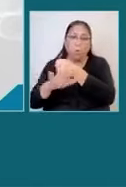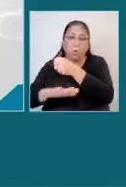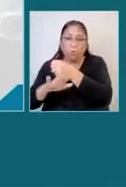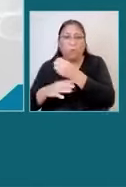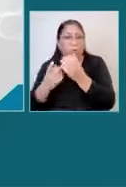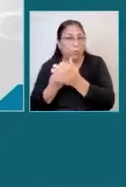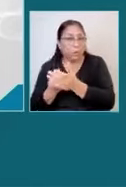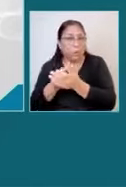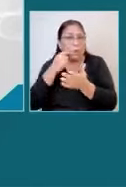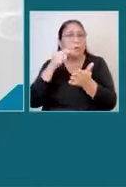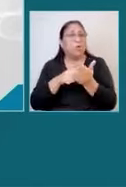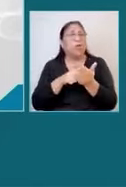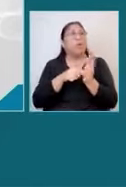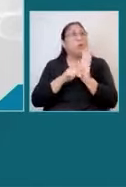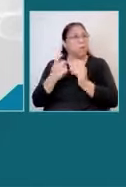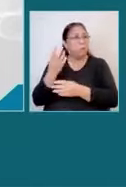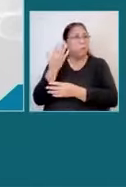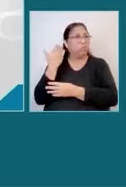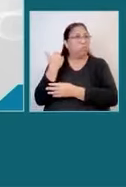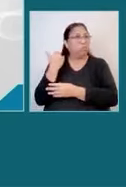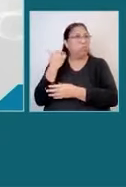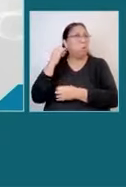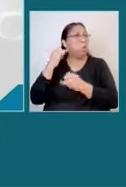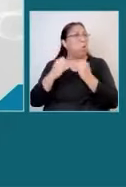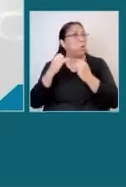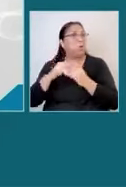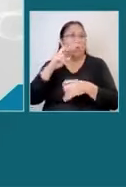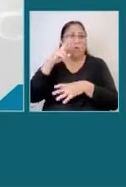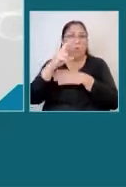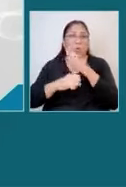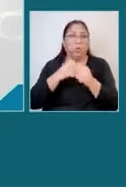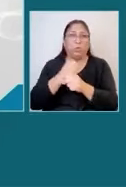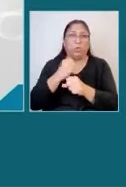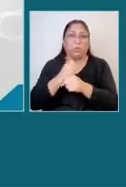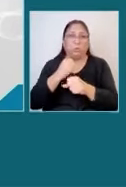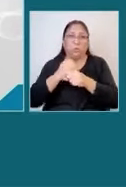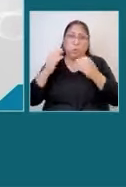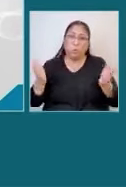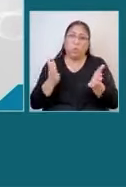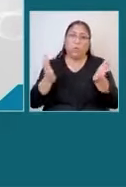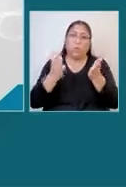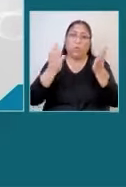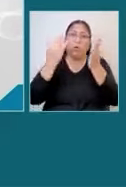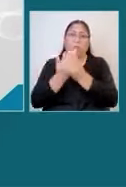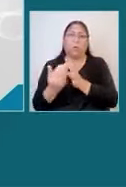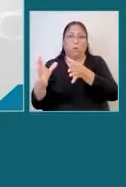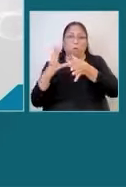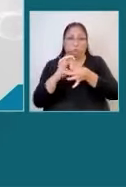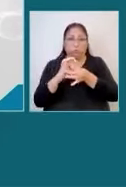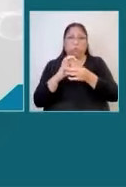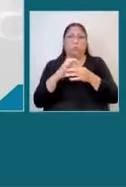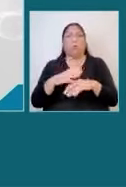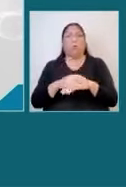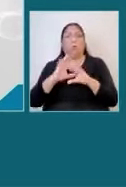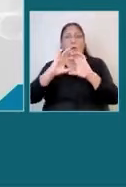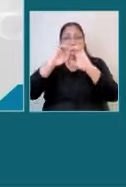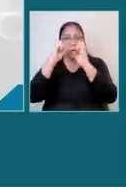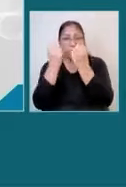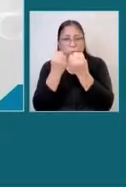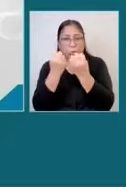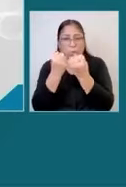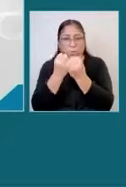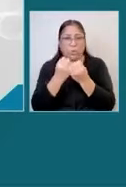Y recientemente, estoy hablando de los últimos 2 años, promoviendo esquemas asociativos a través de la